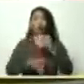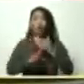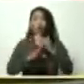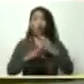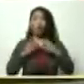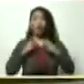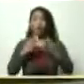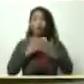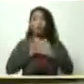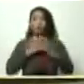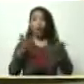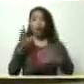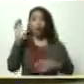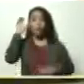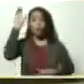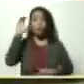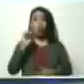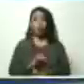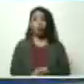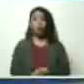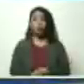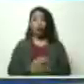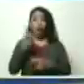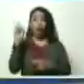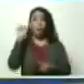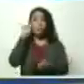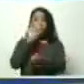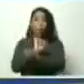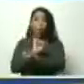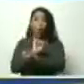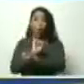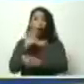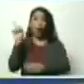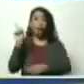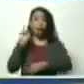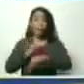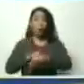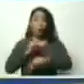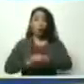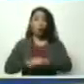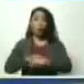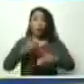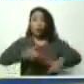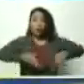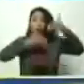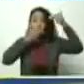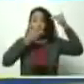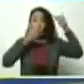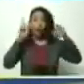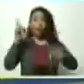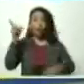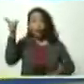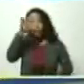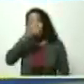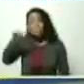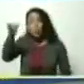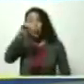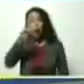por nuestra patria que fue capturado en el momento y secuestrado en el momento que iba a buscar